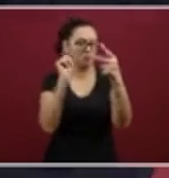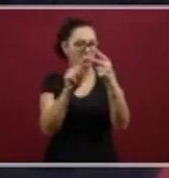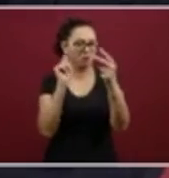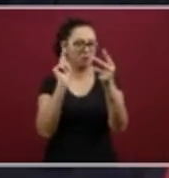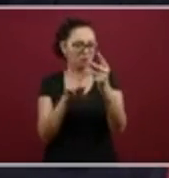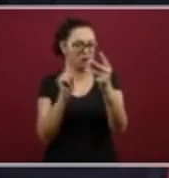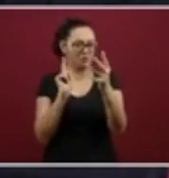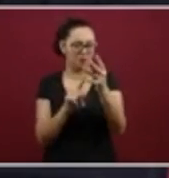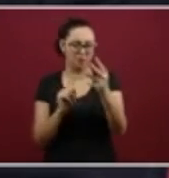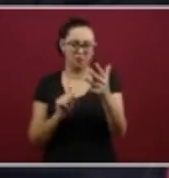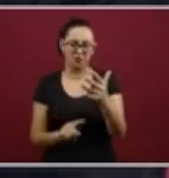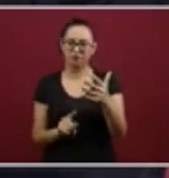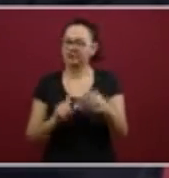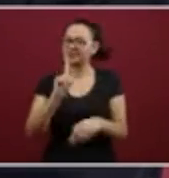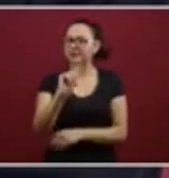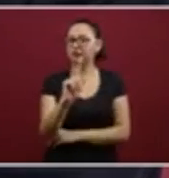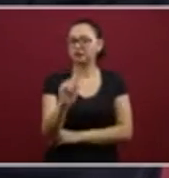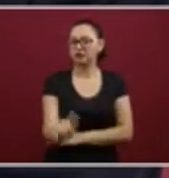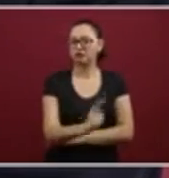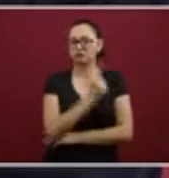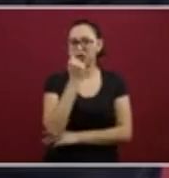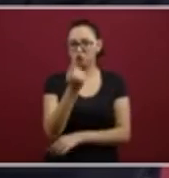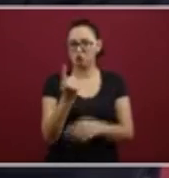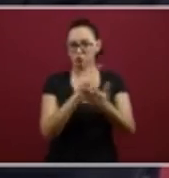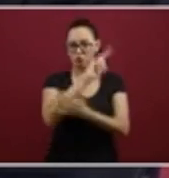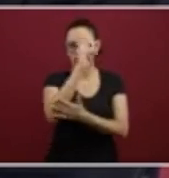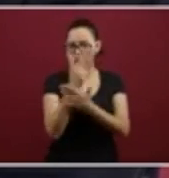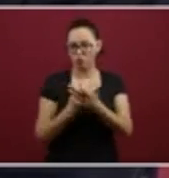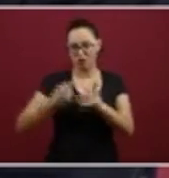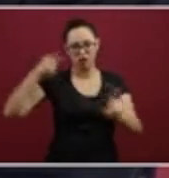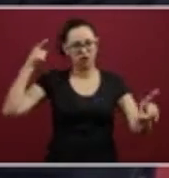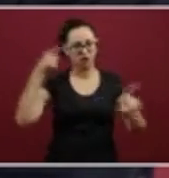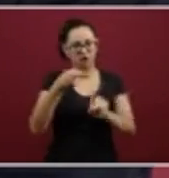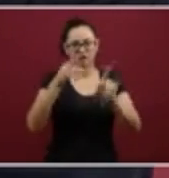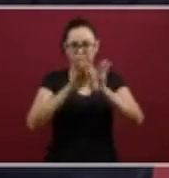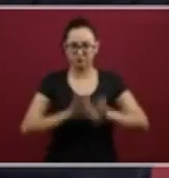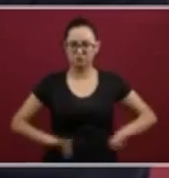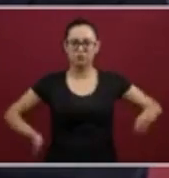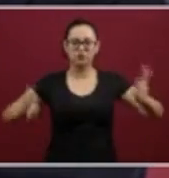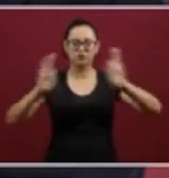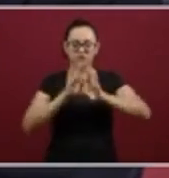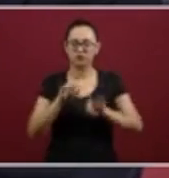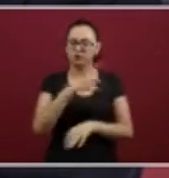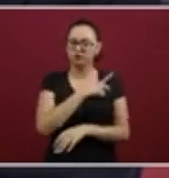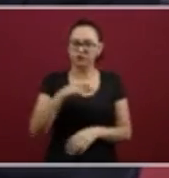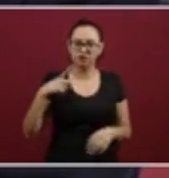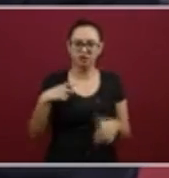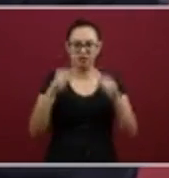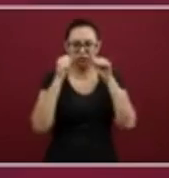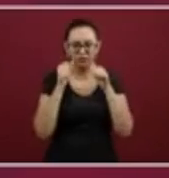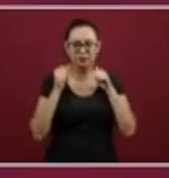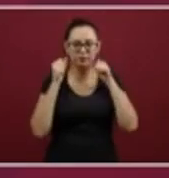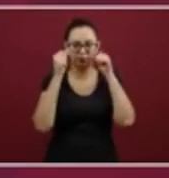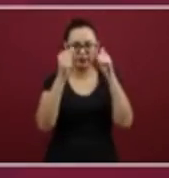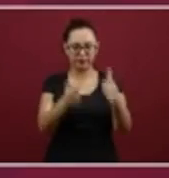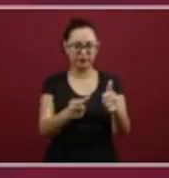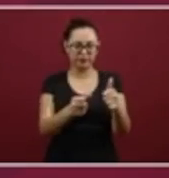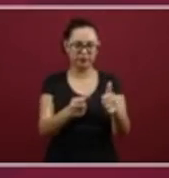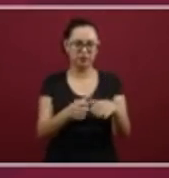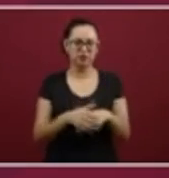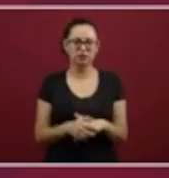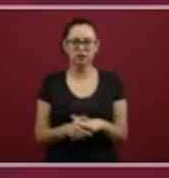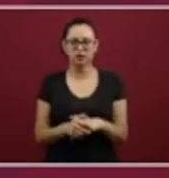71 programas prioritarios son los que tienen que ser